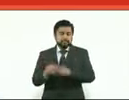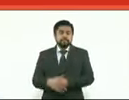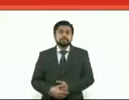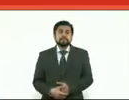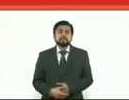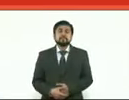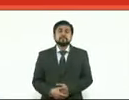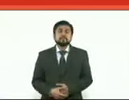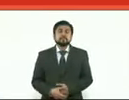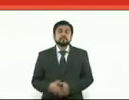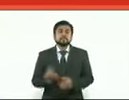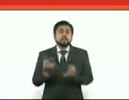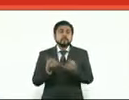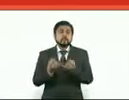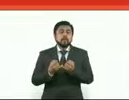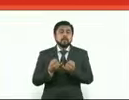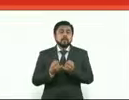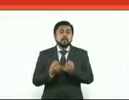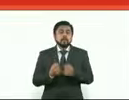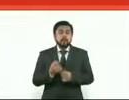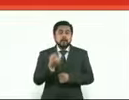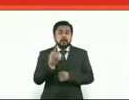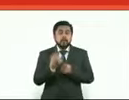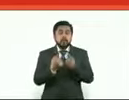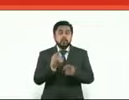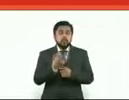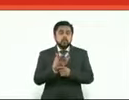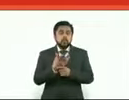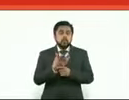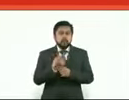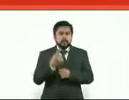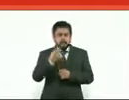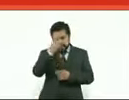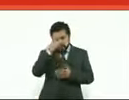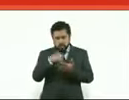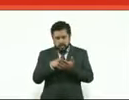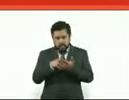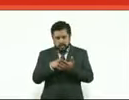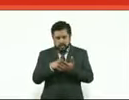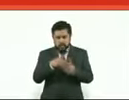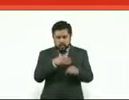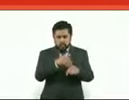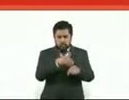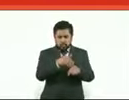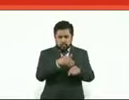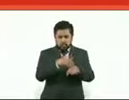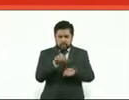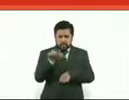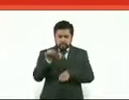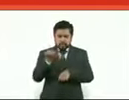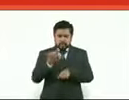Y ya se quedó también uno de los que iban liderando el grupo hace rato, creo que es el número 16. Exactamente. Y ya se quedó,